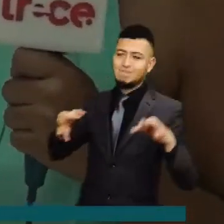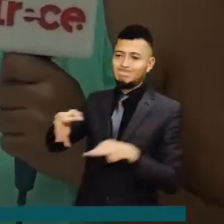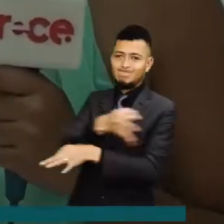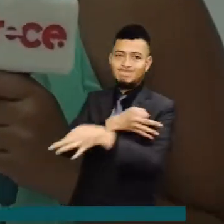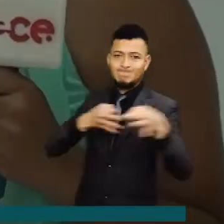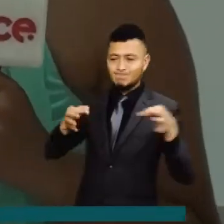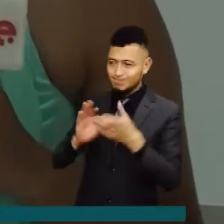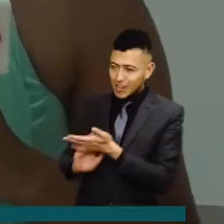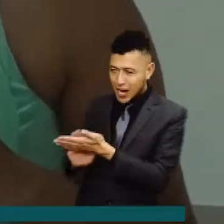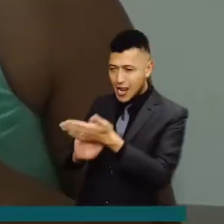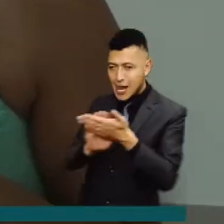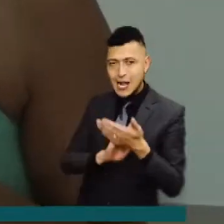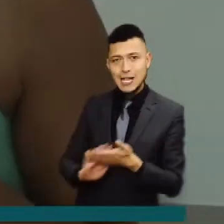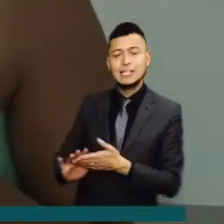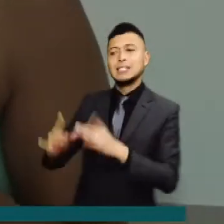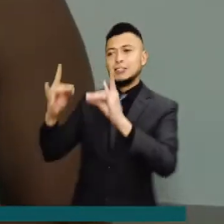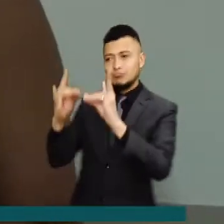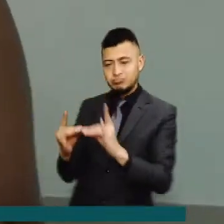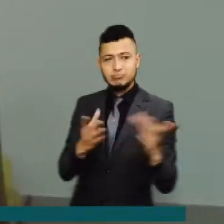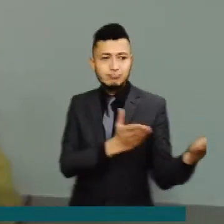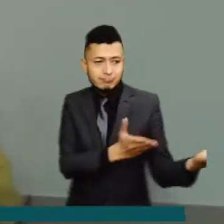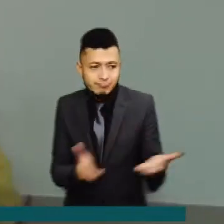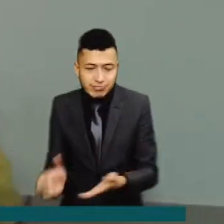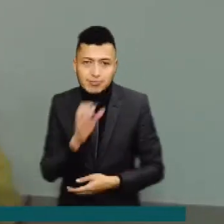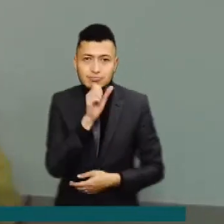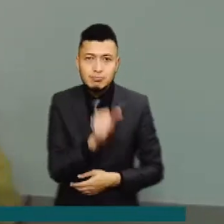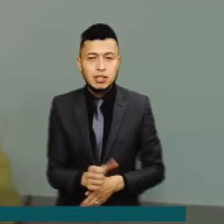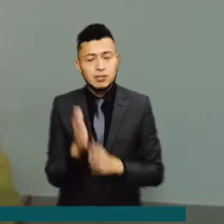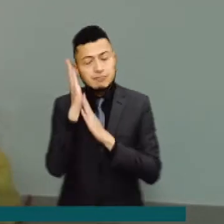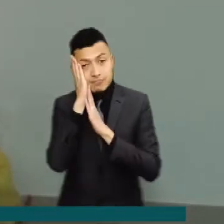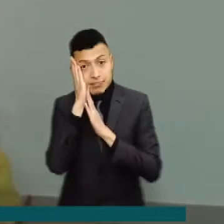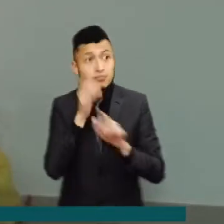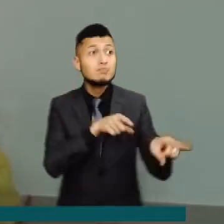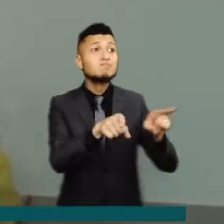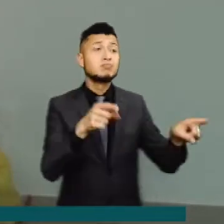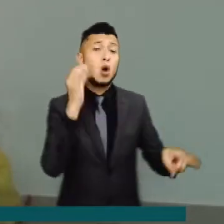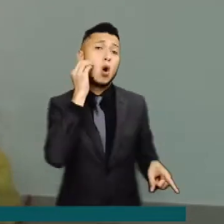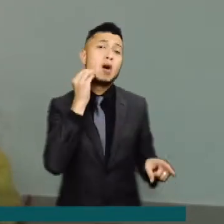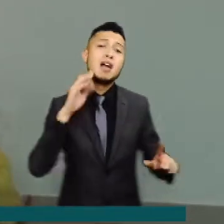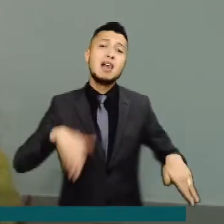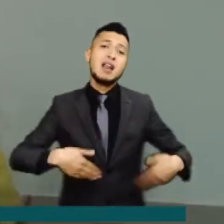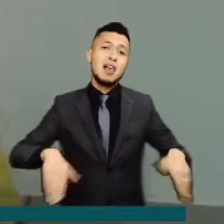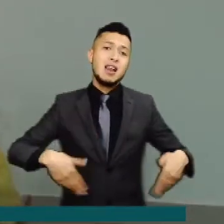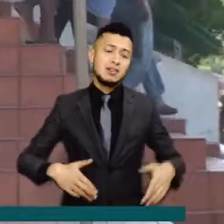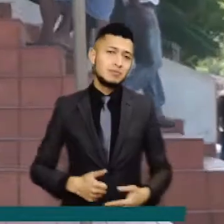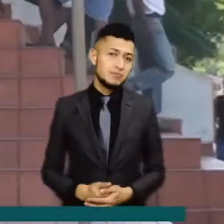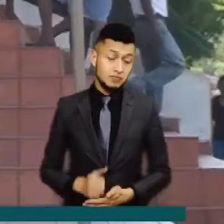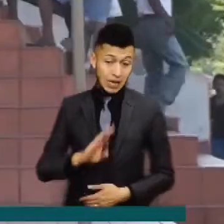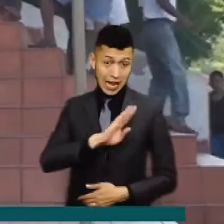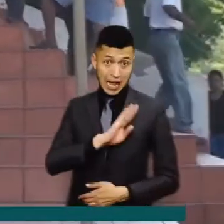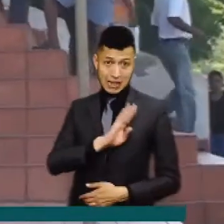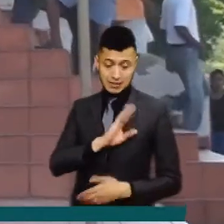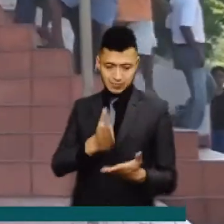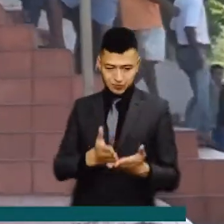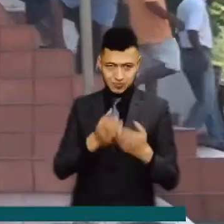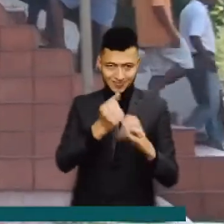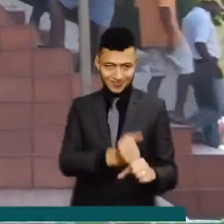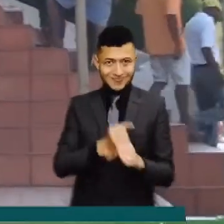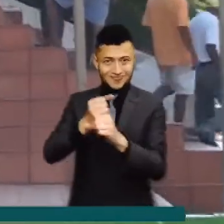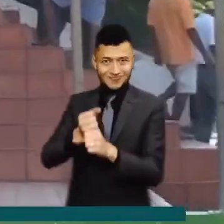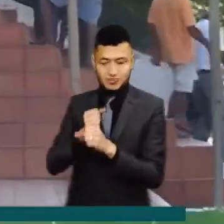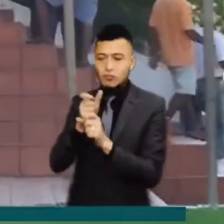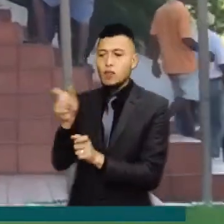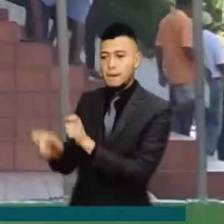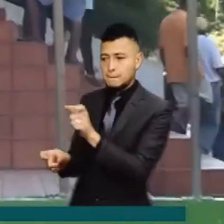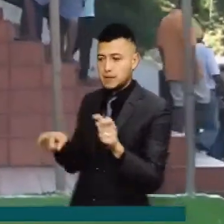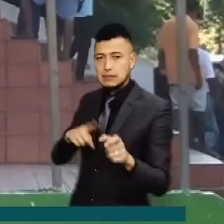un auditorio, han tenido que ser adecuados para brindarle un hospedaje a los adultos mayores que no cuentan con un hogar. La alcaldía de Puerto Carreño cuenta